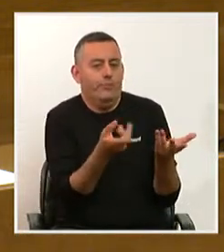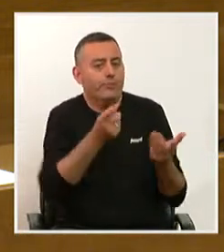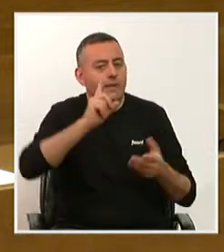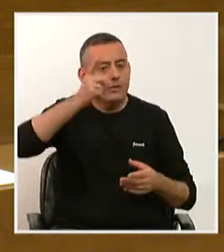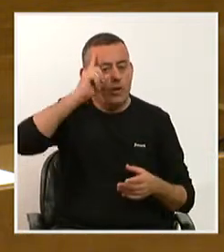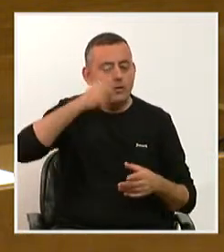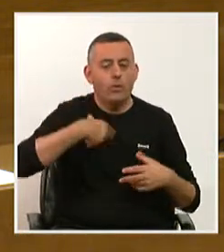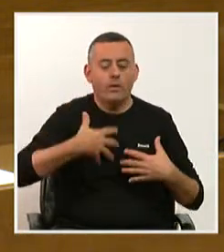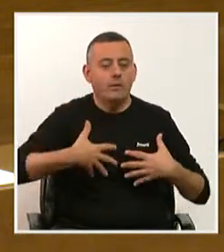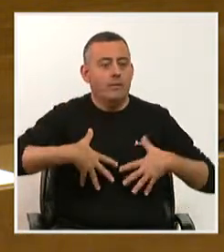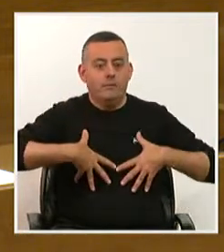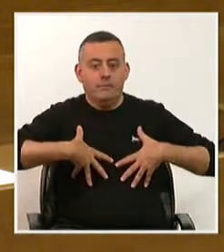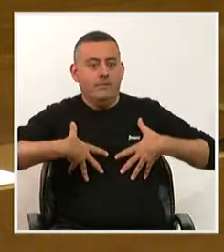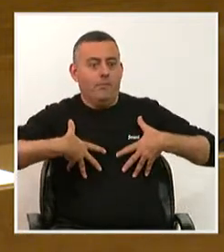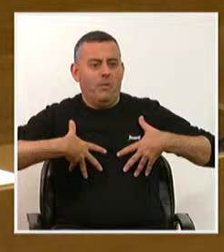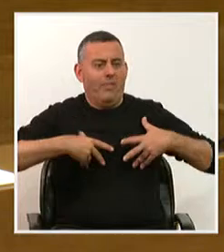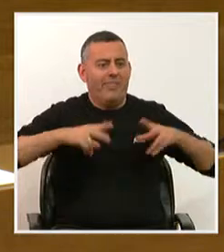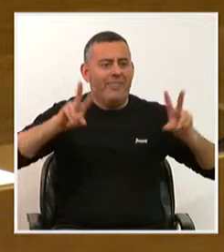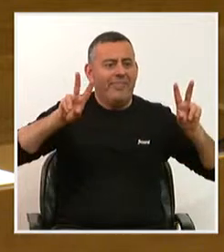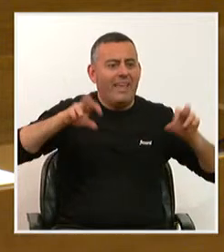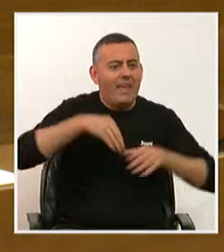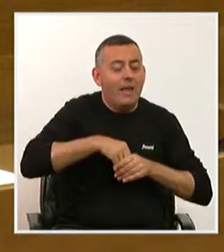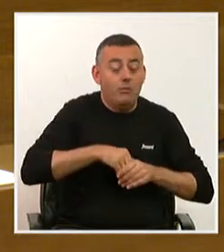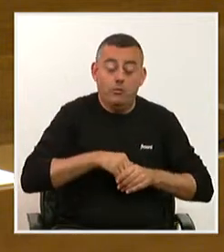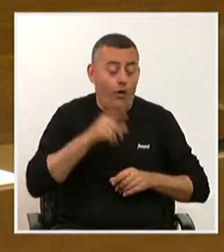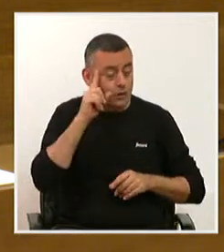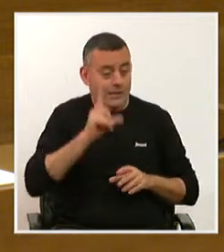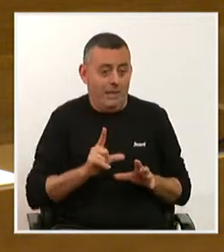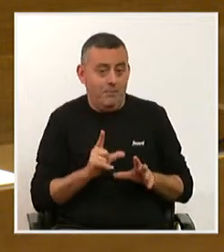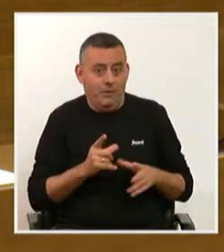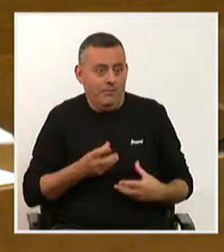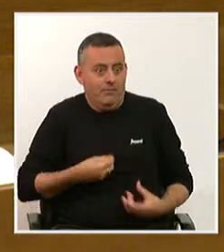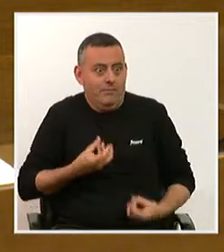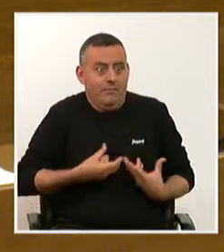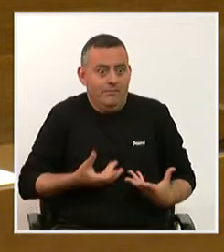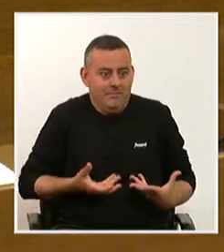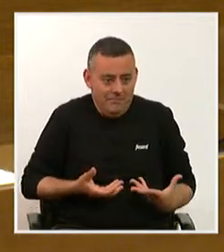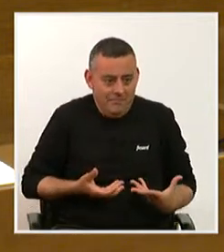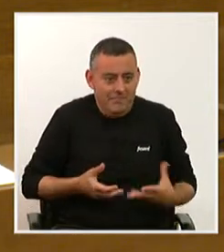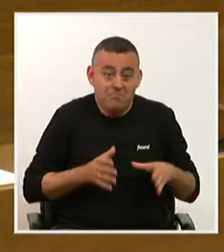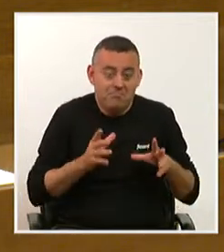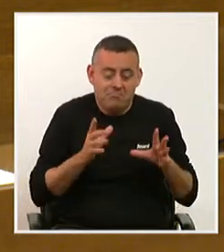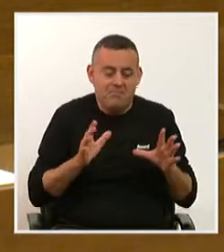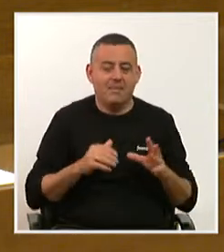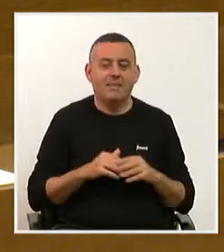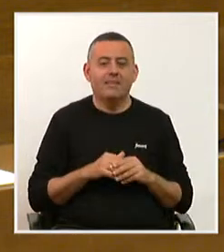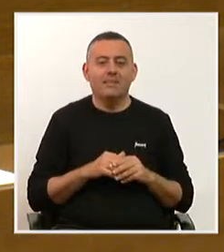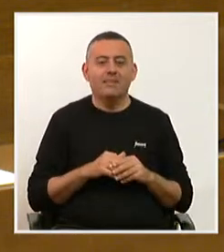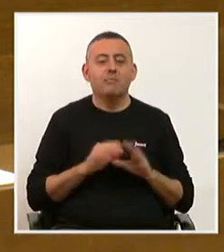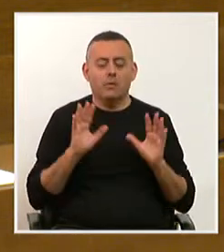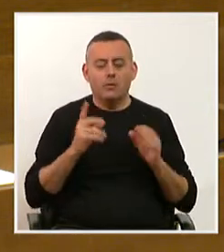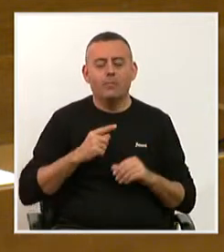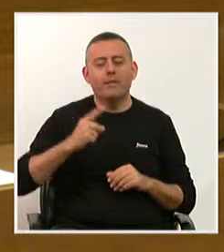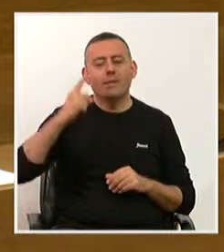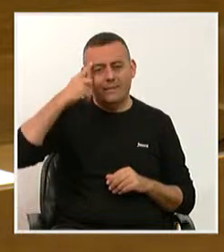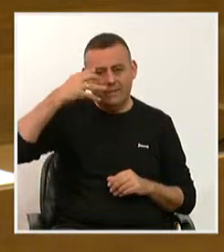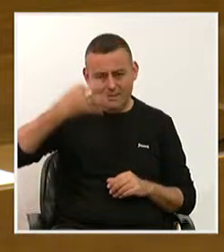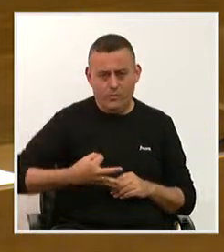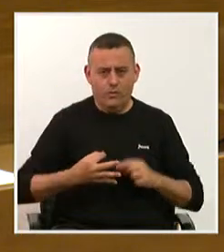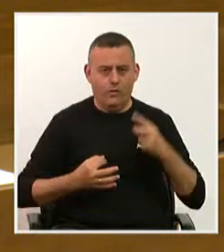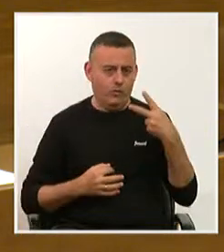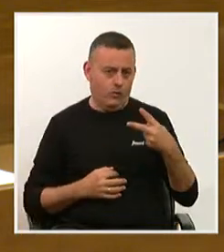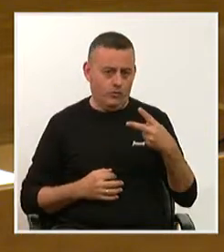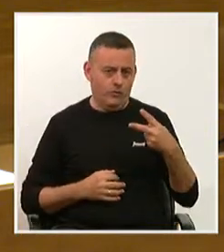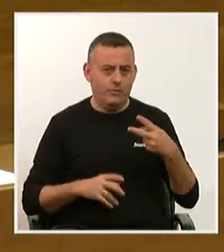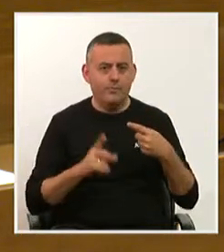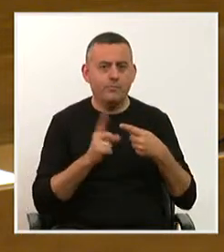no s el que pero mire lo que sí que sé son dos cosas la primera